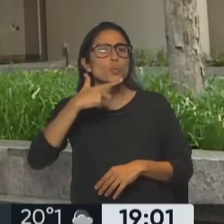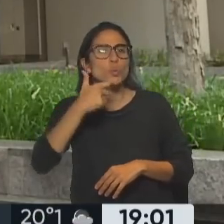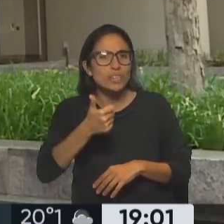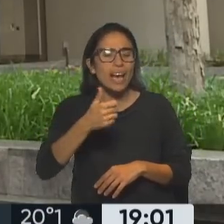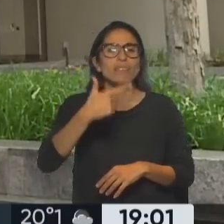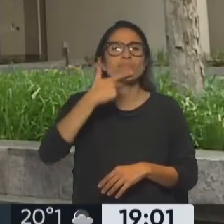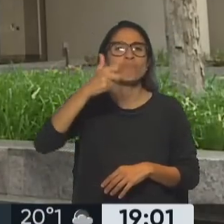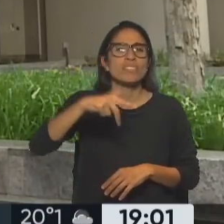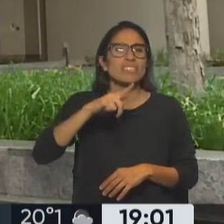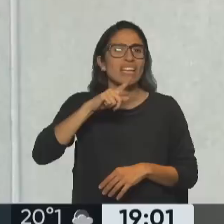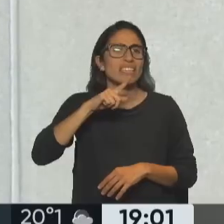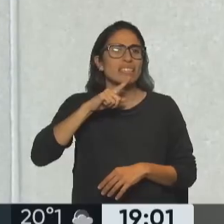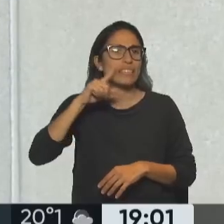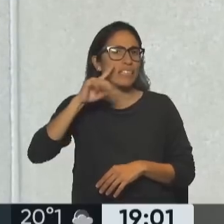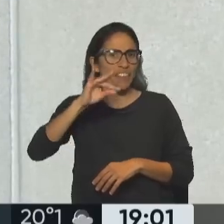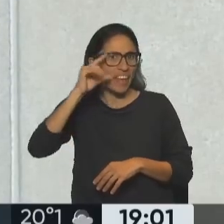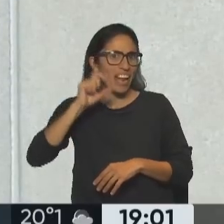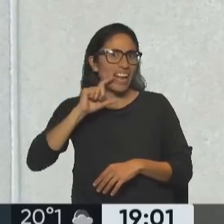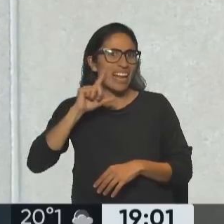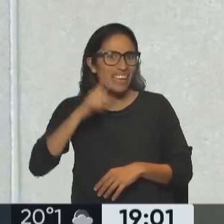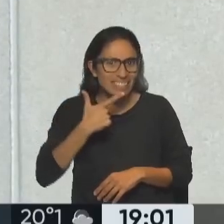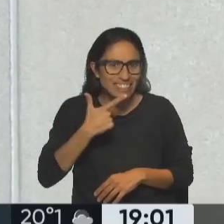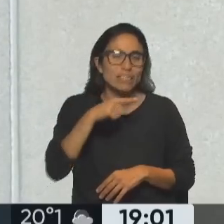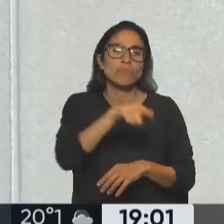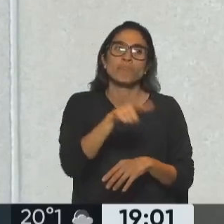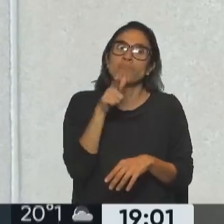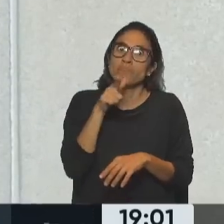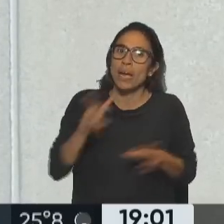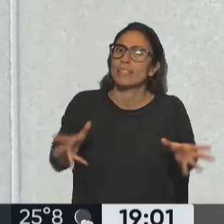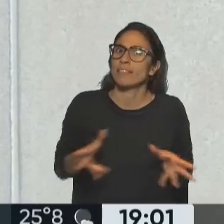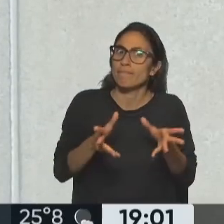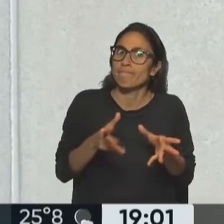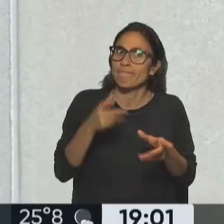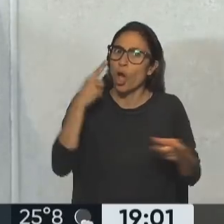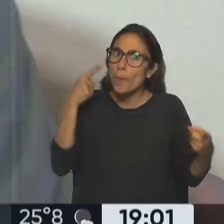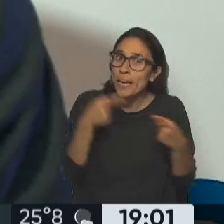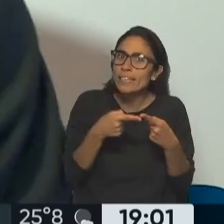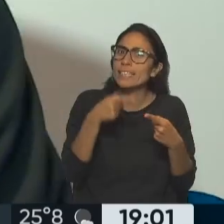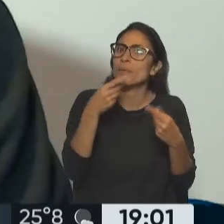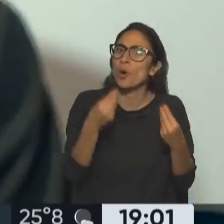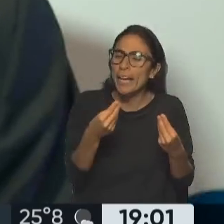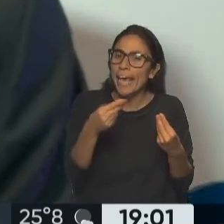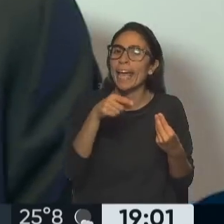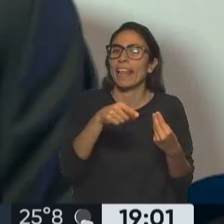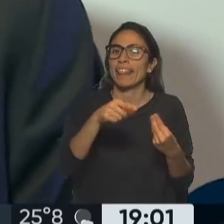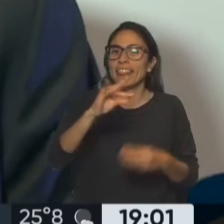a juzgar por el gobierno, buscan empujar al país a un nuevo default. Desde el lado de Sandleris, su entorno